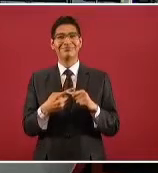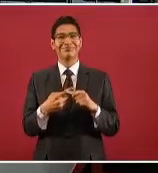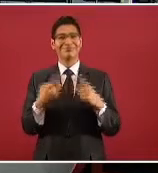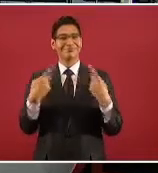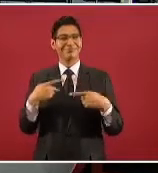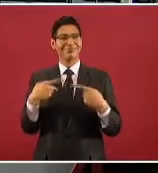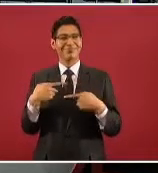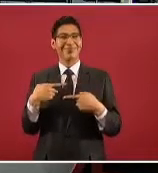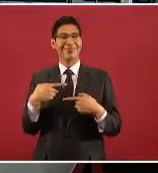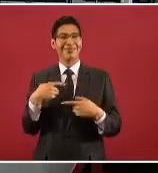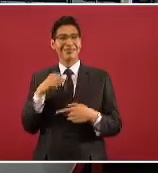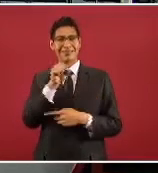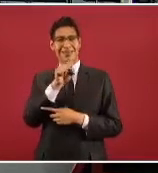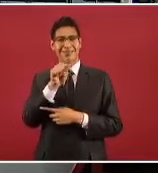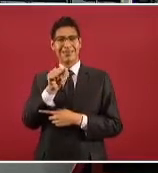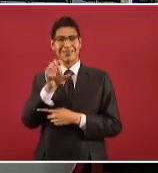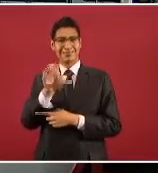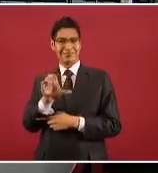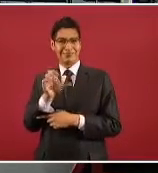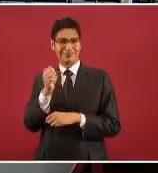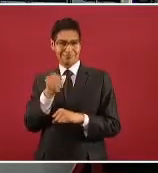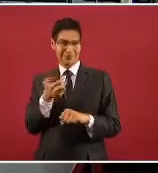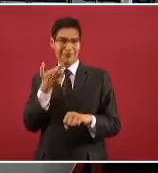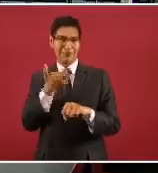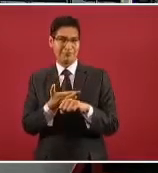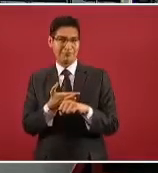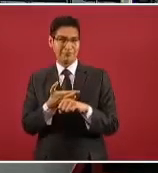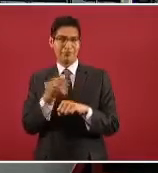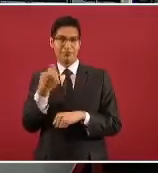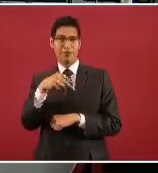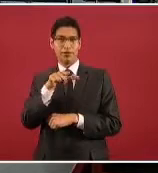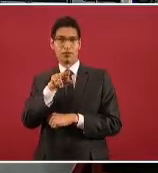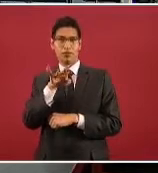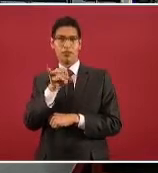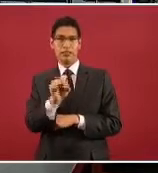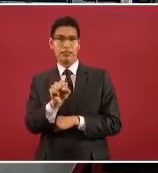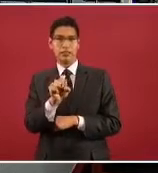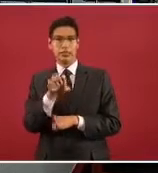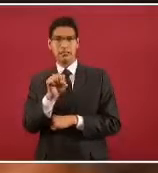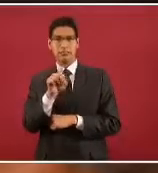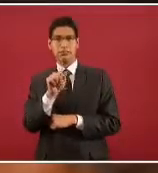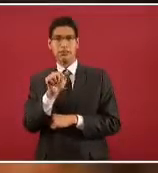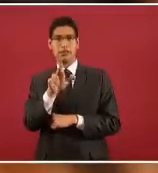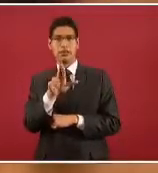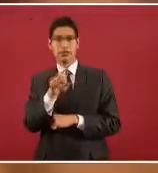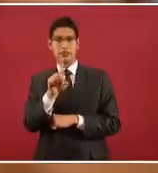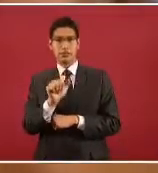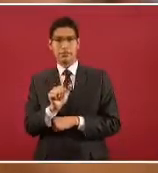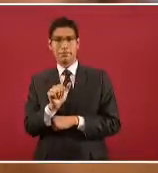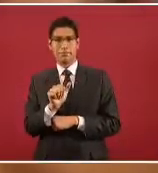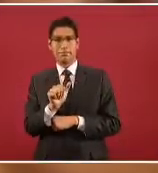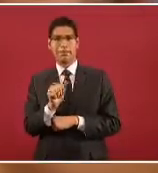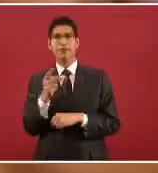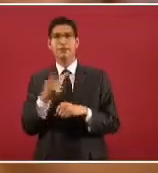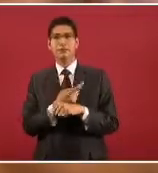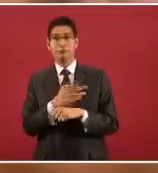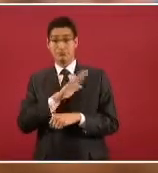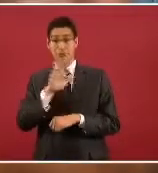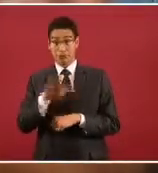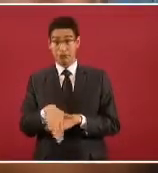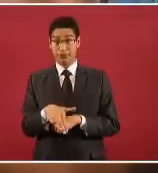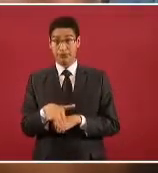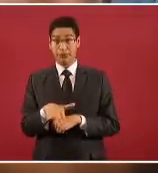y Transportes, Ruiz Esparza, y comentarle si pues la unidad de inteligencia financiera o bueno quienes